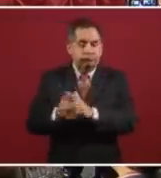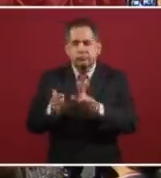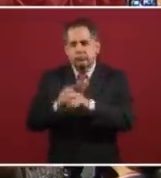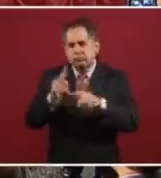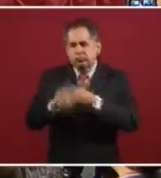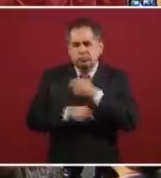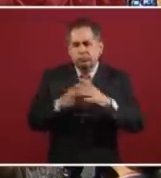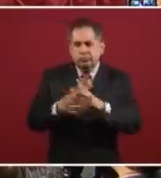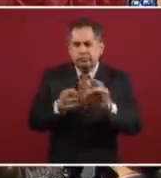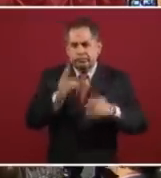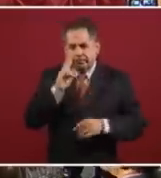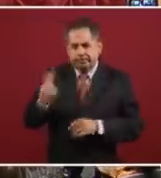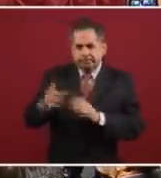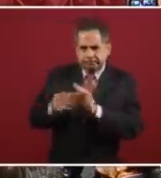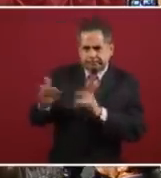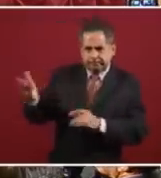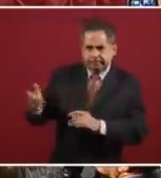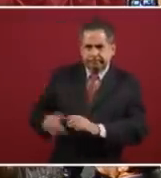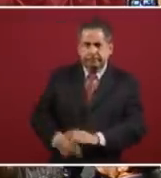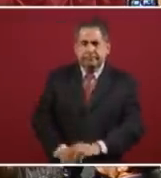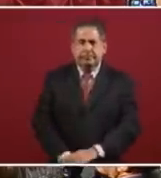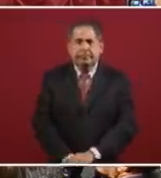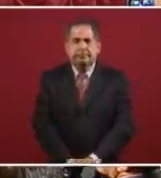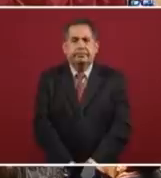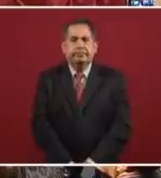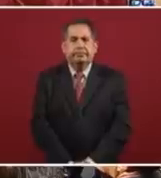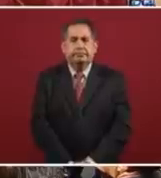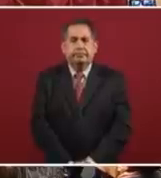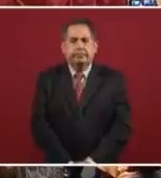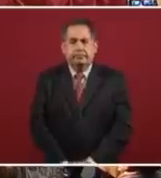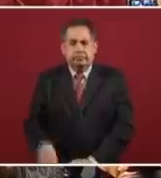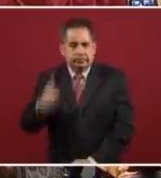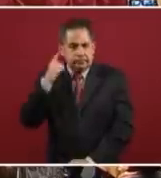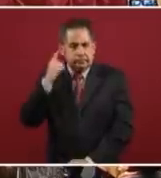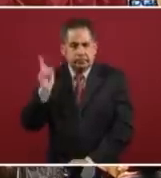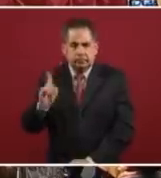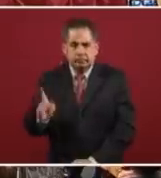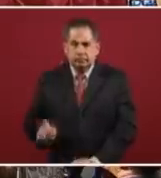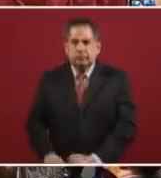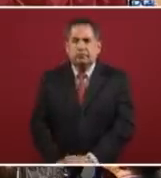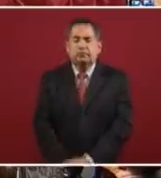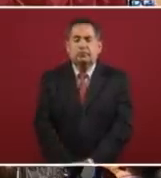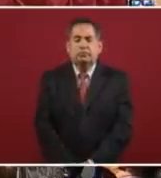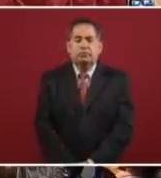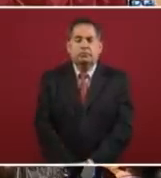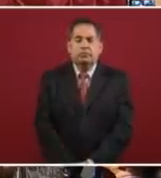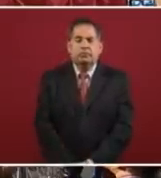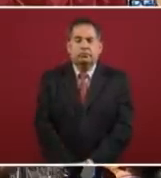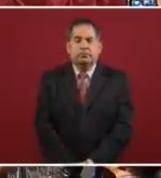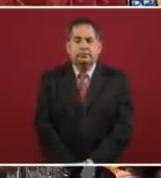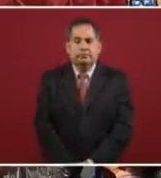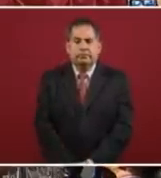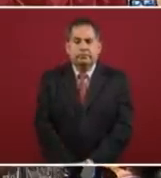a acercarme acá, no está marcando esta cosa, pero esa es